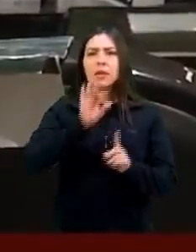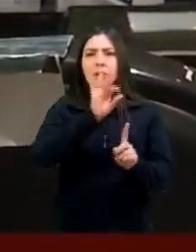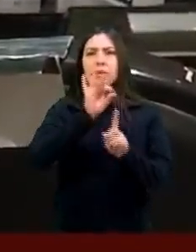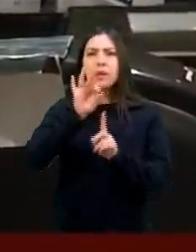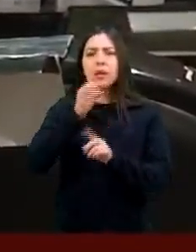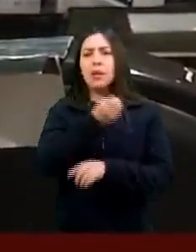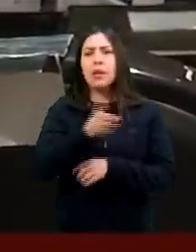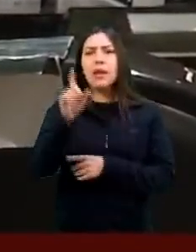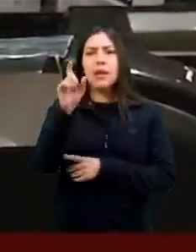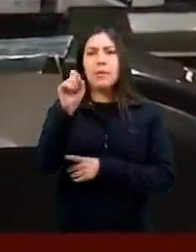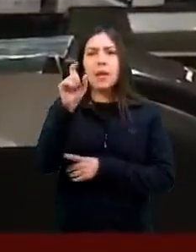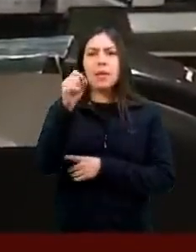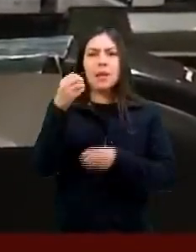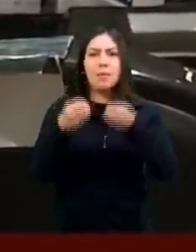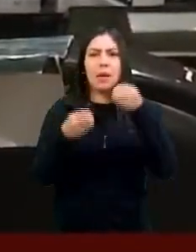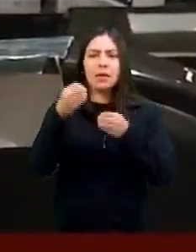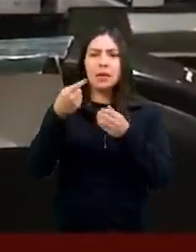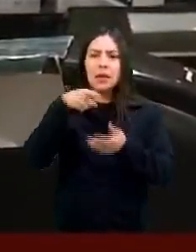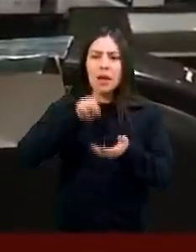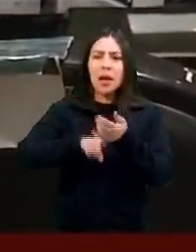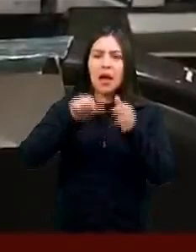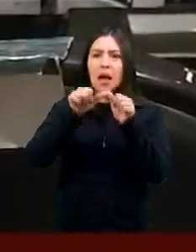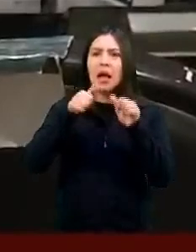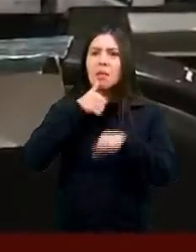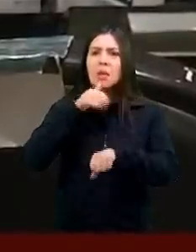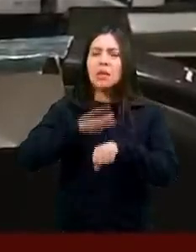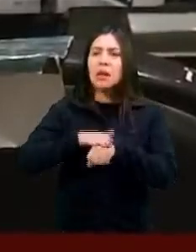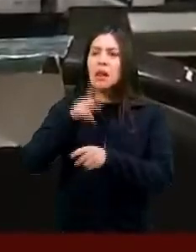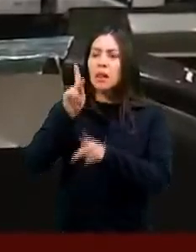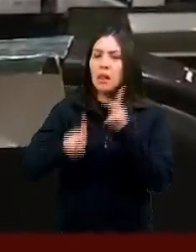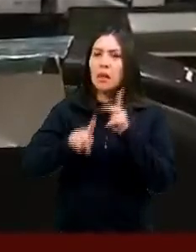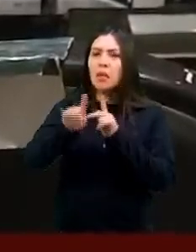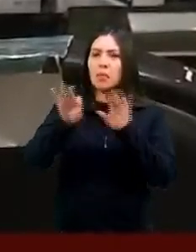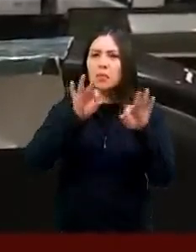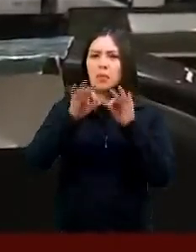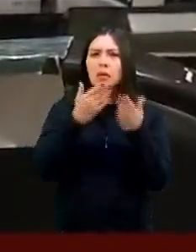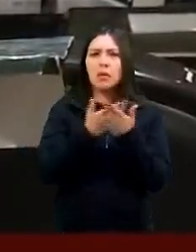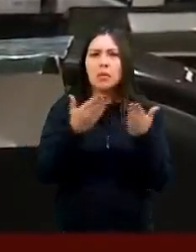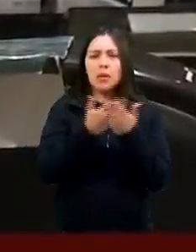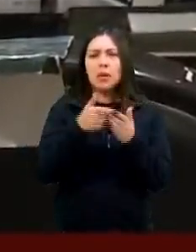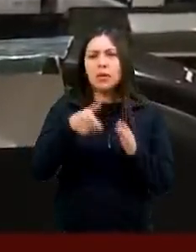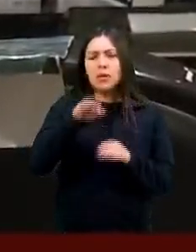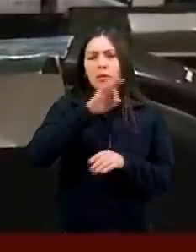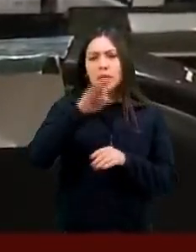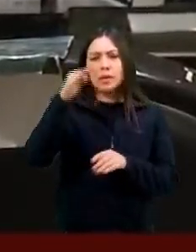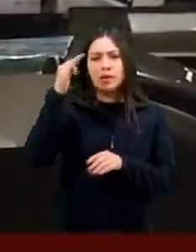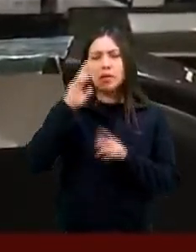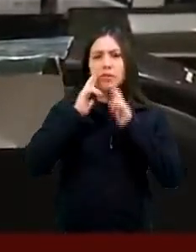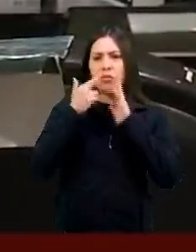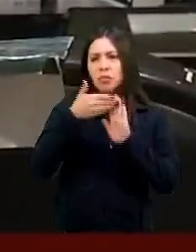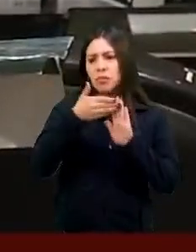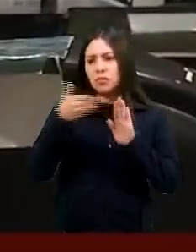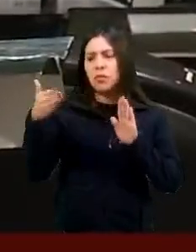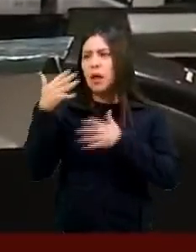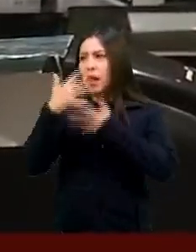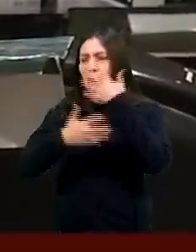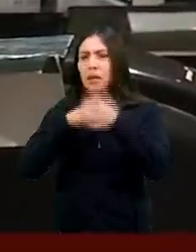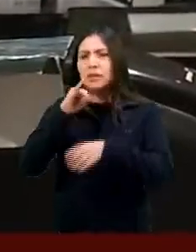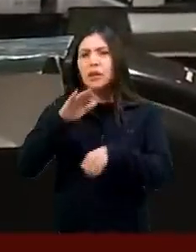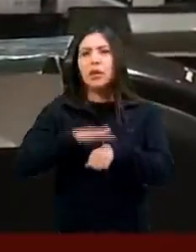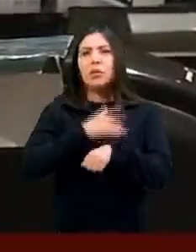áreas administrativas que estaban pendientes Entonces ha sido un periodo polémico Pues porque ya estamos en un momento muy importante de